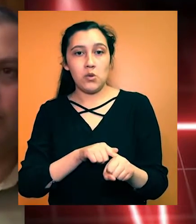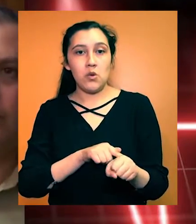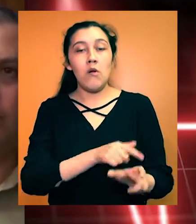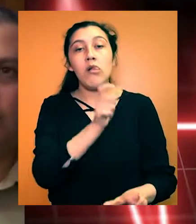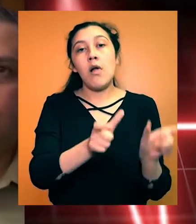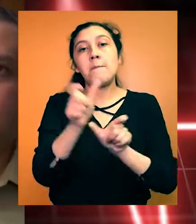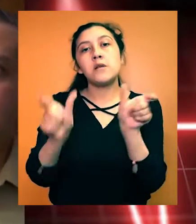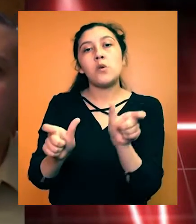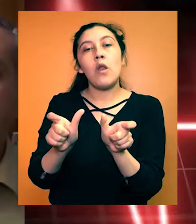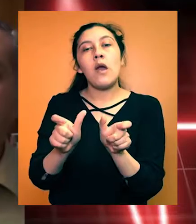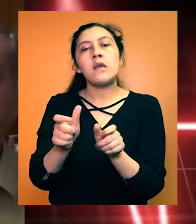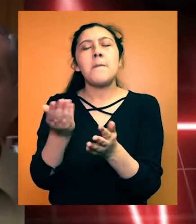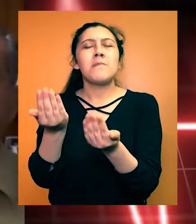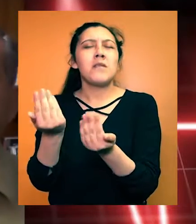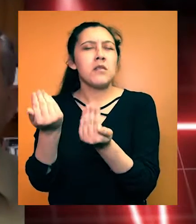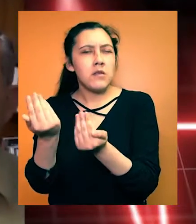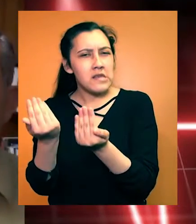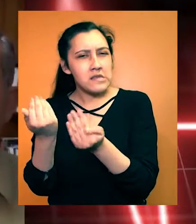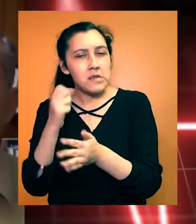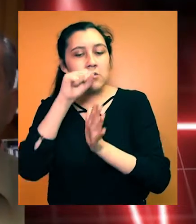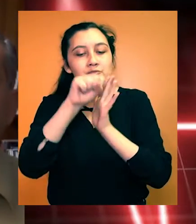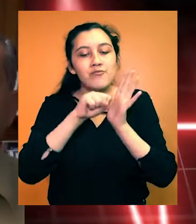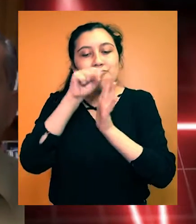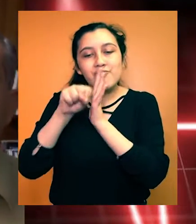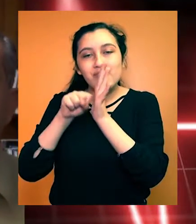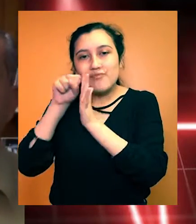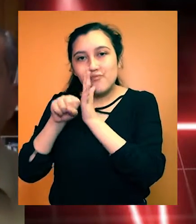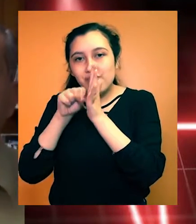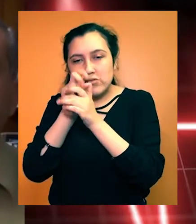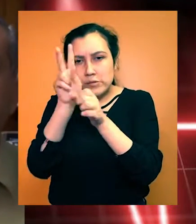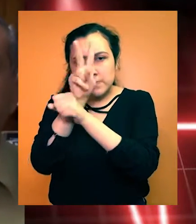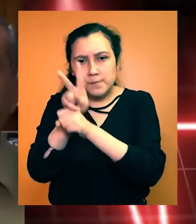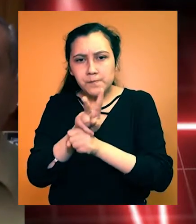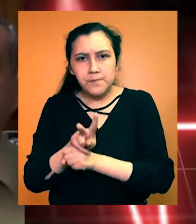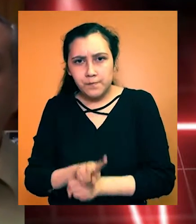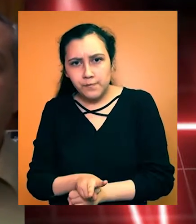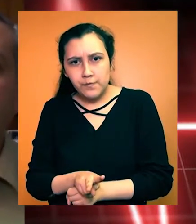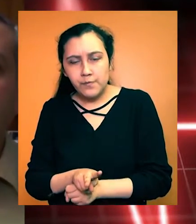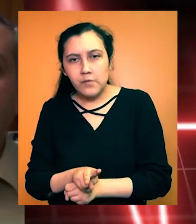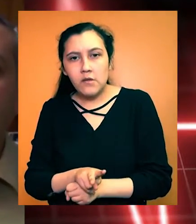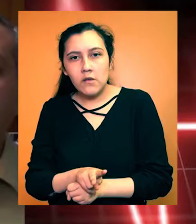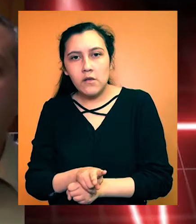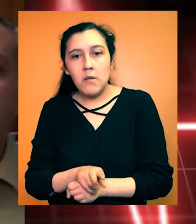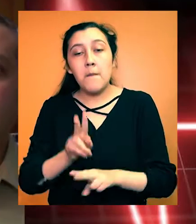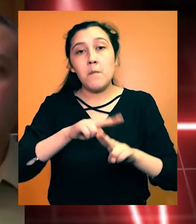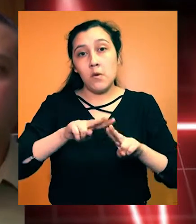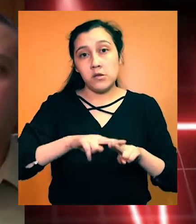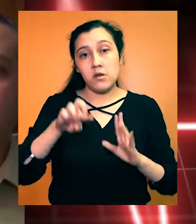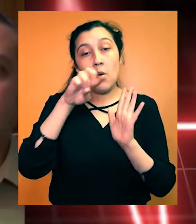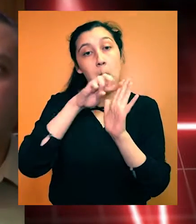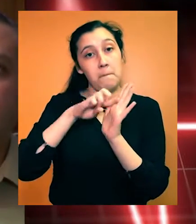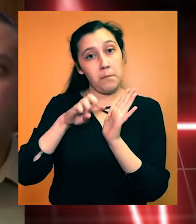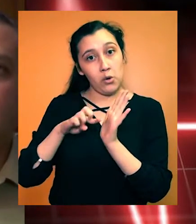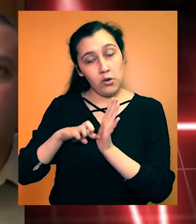vecinos, voy a escuchar a los vecinos, nos pidieron cámaras de seguridad y justamente estábamos en estos momentos, quiero decirlo que vamos a hacer